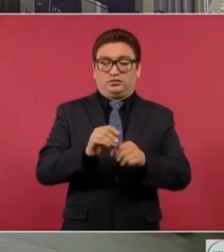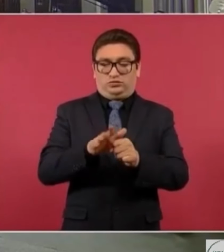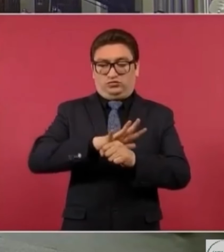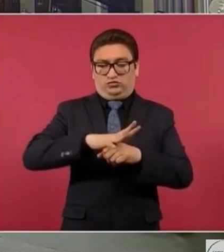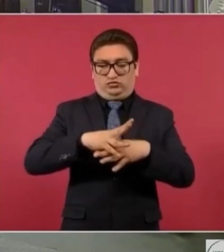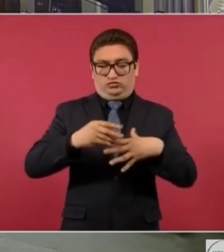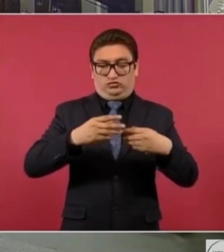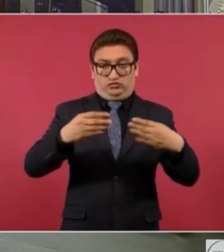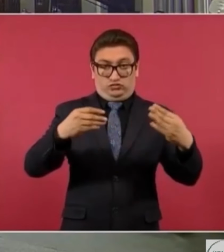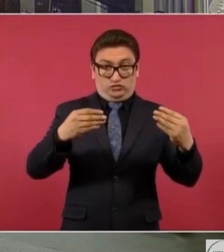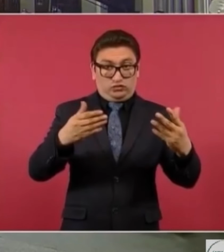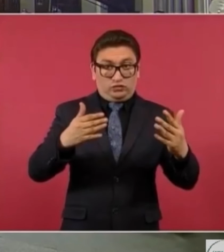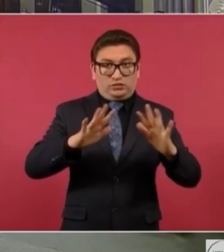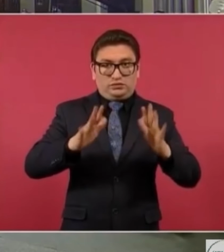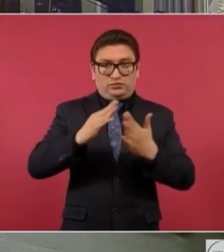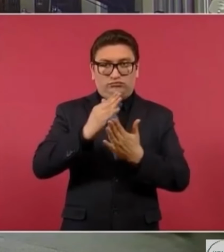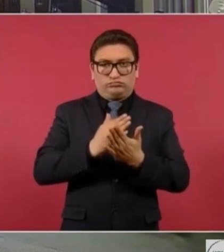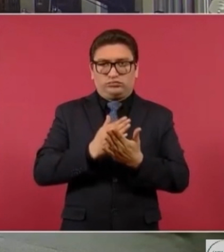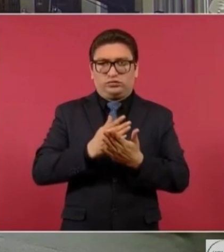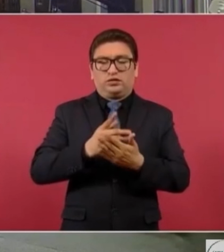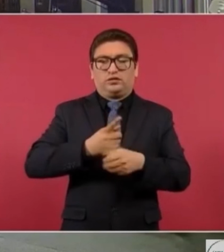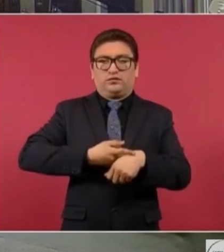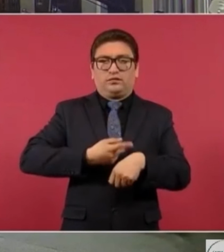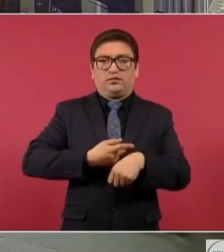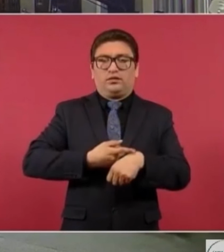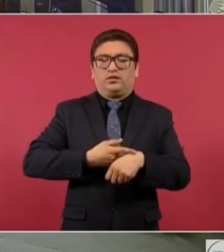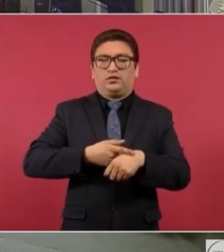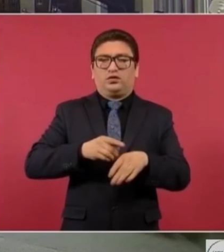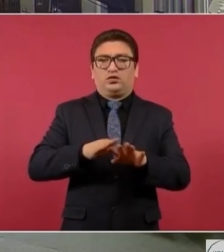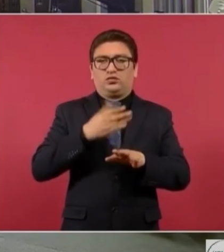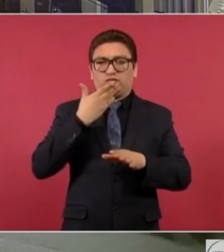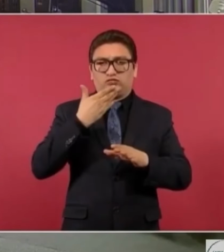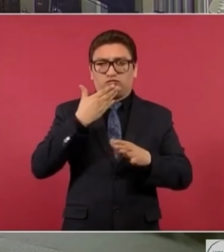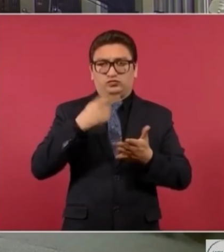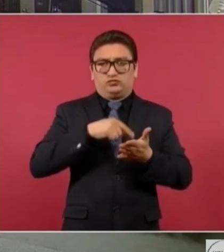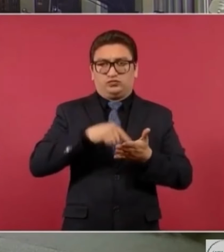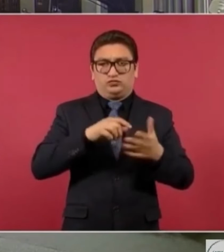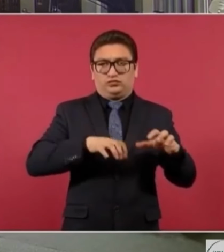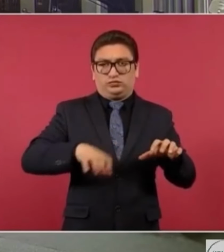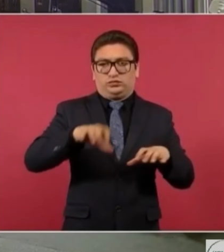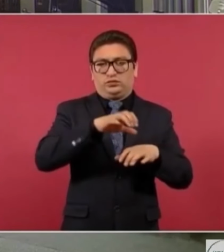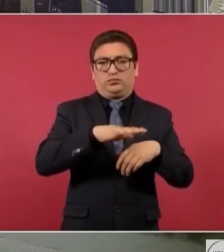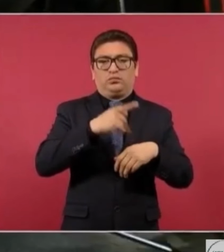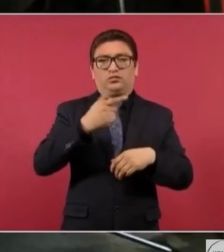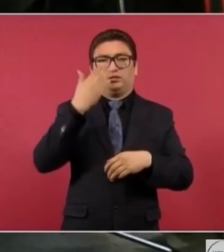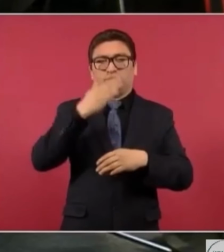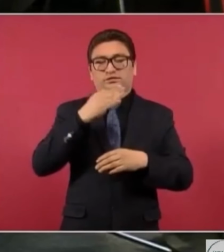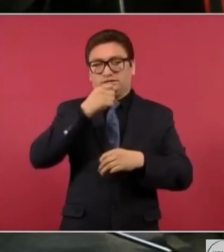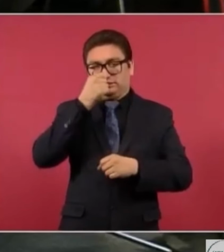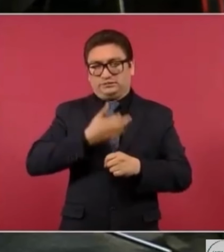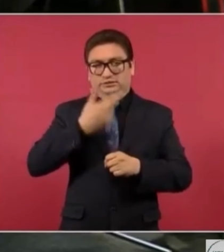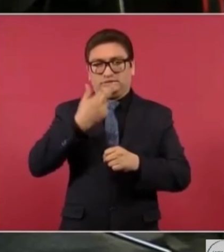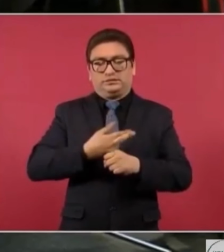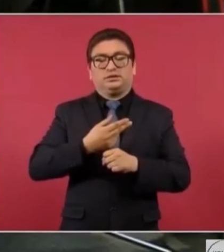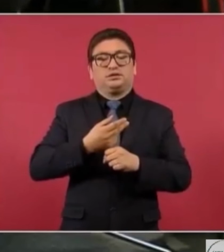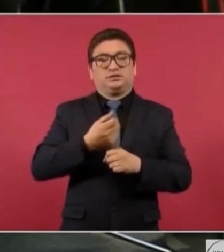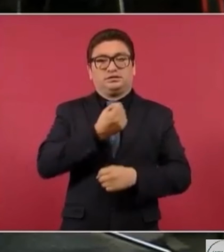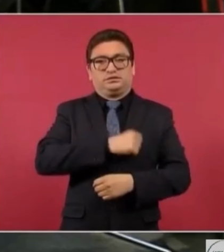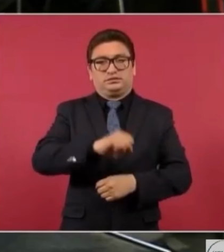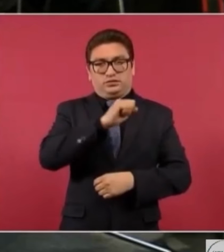está convirtiendo ya en una enfermedad endémica de acuerdo con las perspectivas que tiene la Secretaría de Salud y a nivel